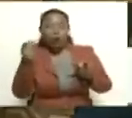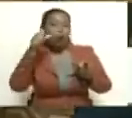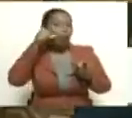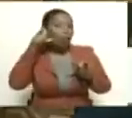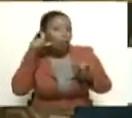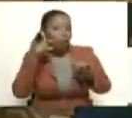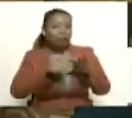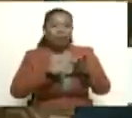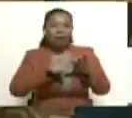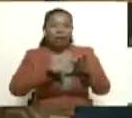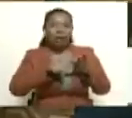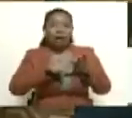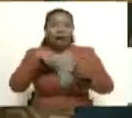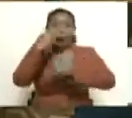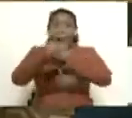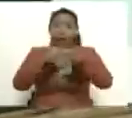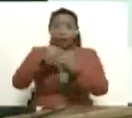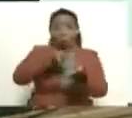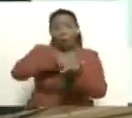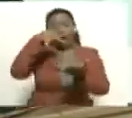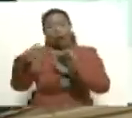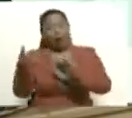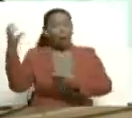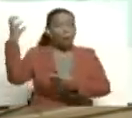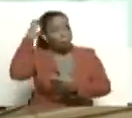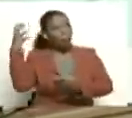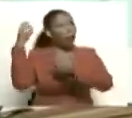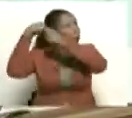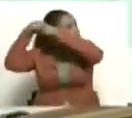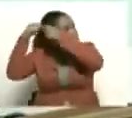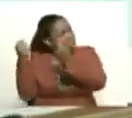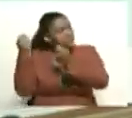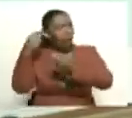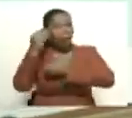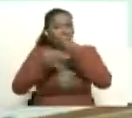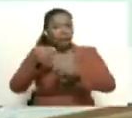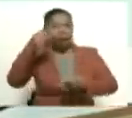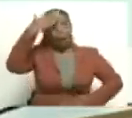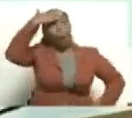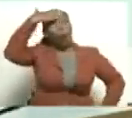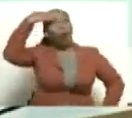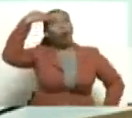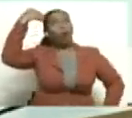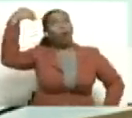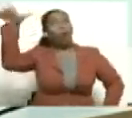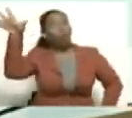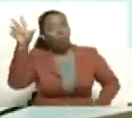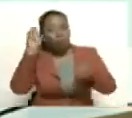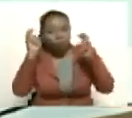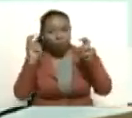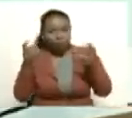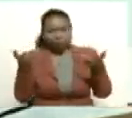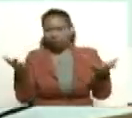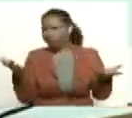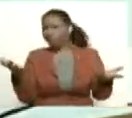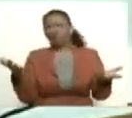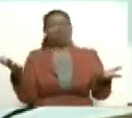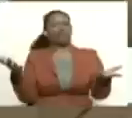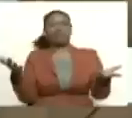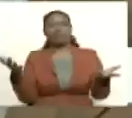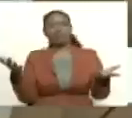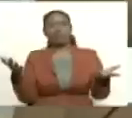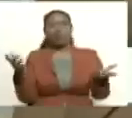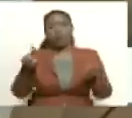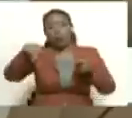han caído de una gandola de un camión con un traumatismo cranioencefálico para que les dé una amnesia lacunar. Ni Stalin